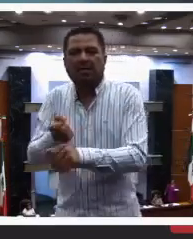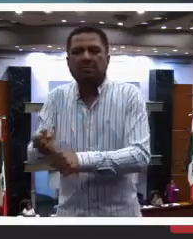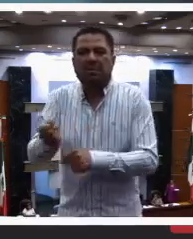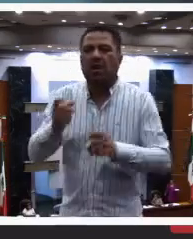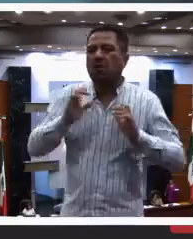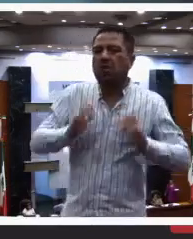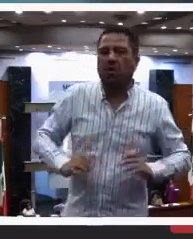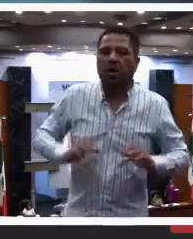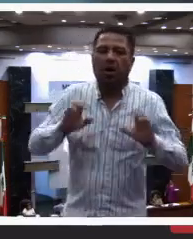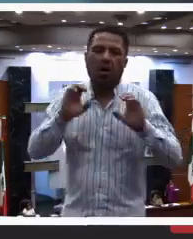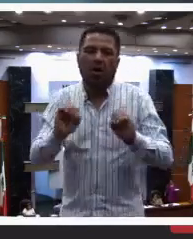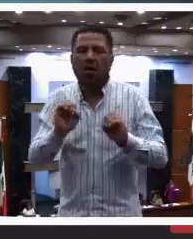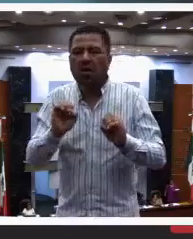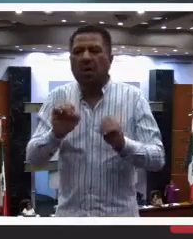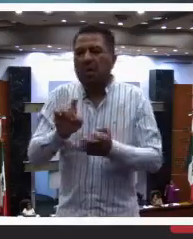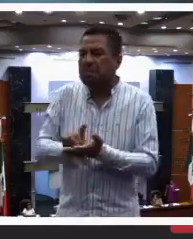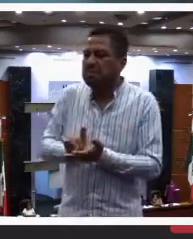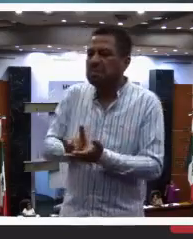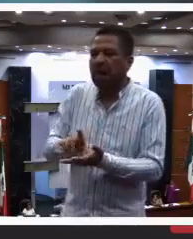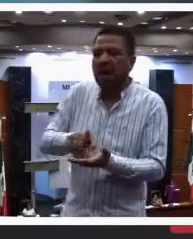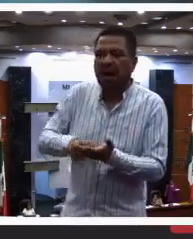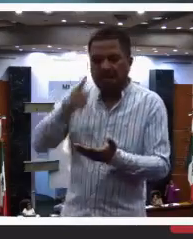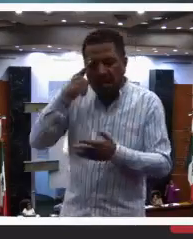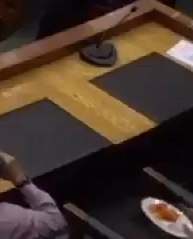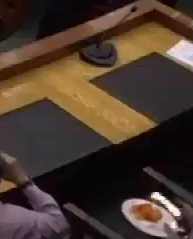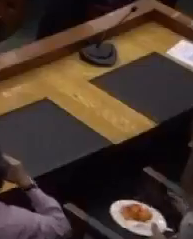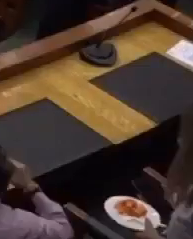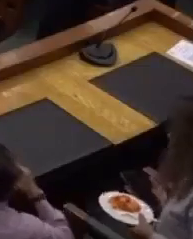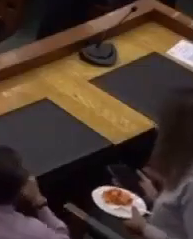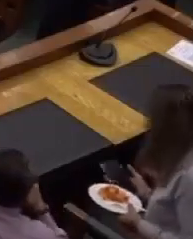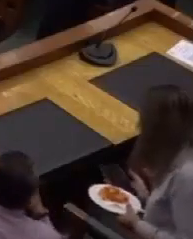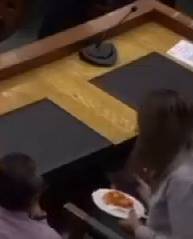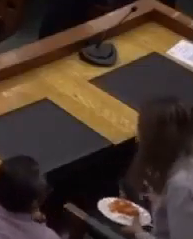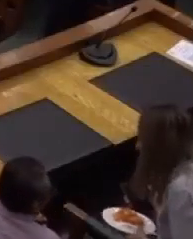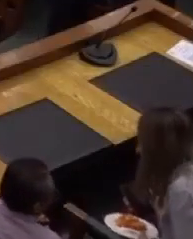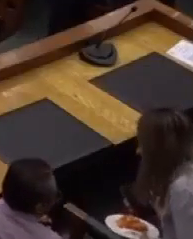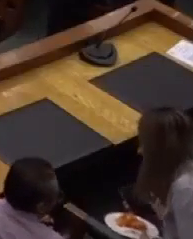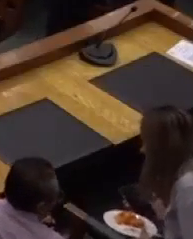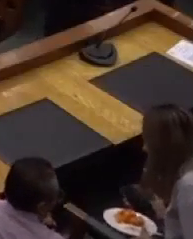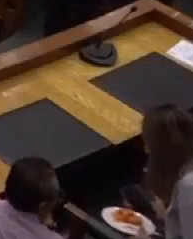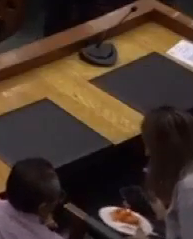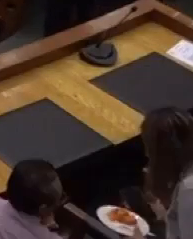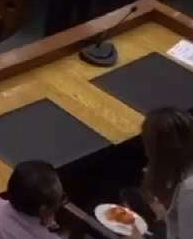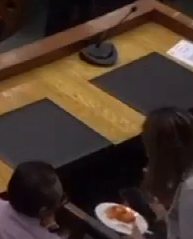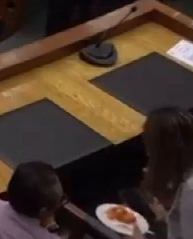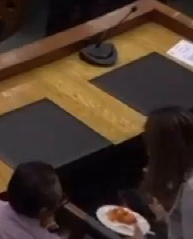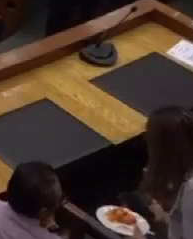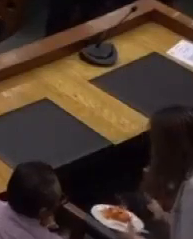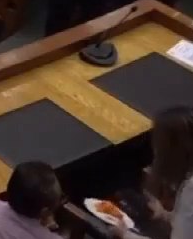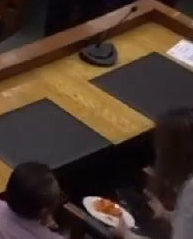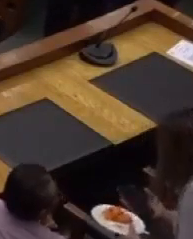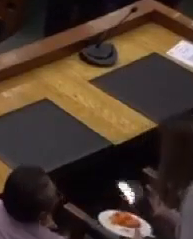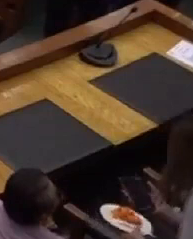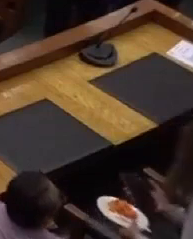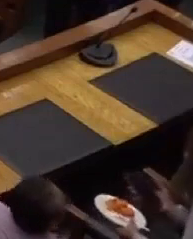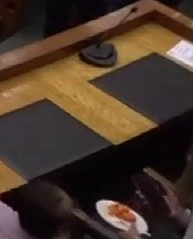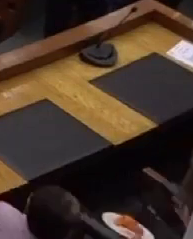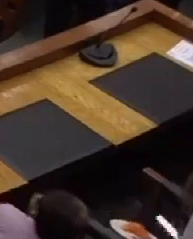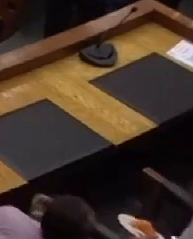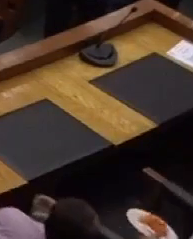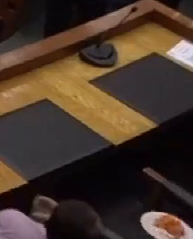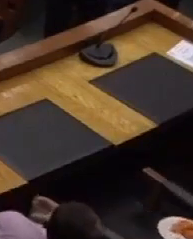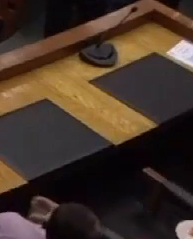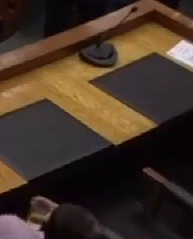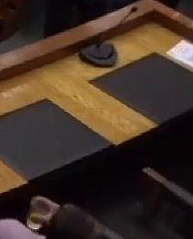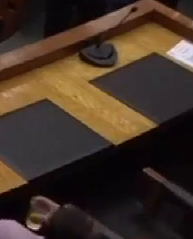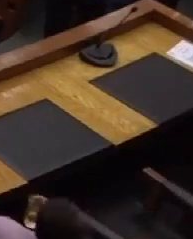estar inhabilitado para el desempeño de cargos públicos otros requisitos es haber residido 5 años en el estado contar con